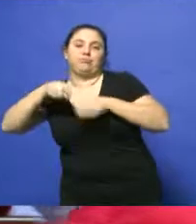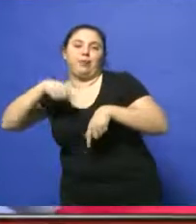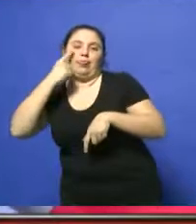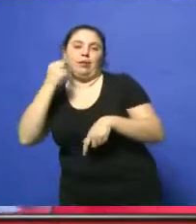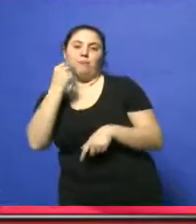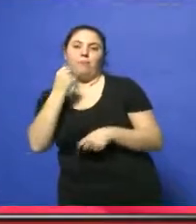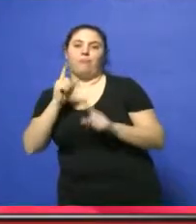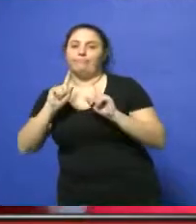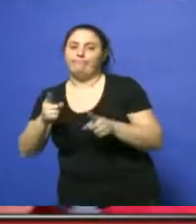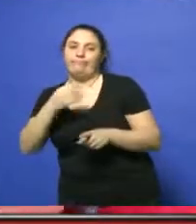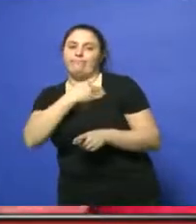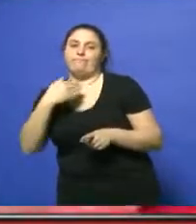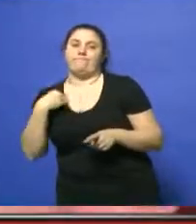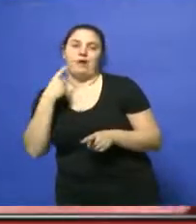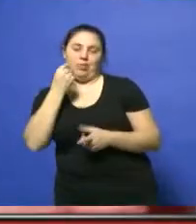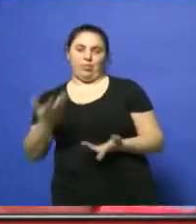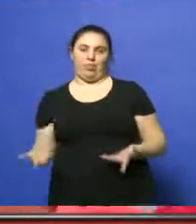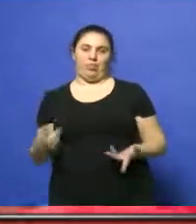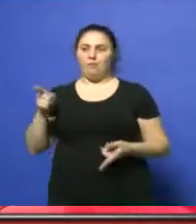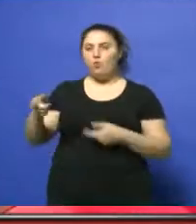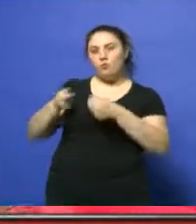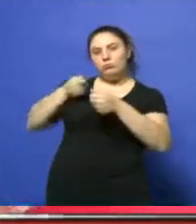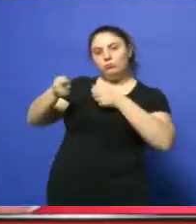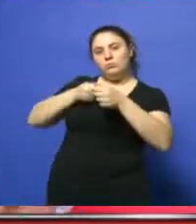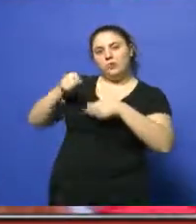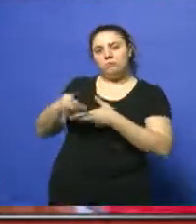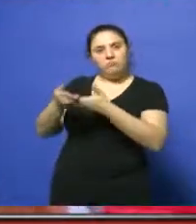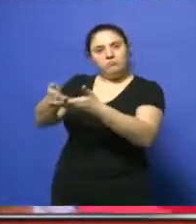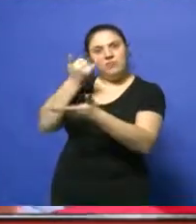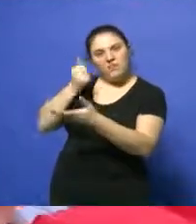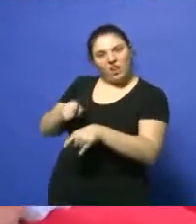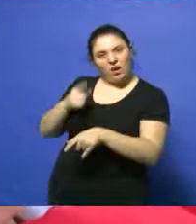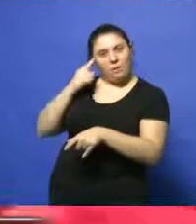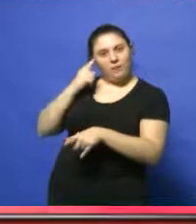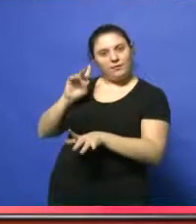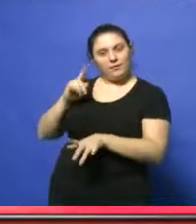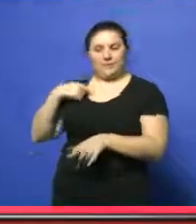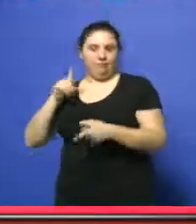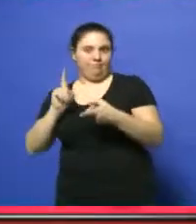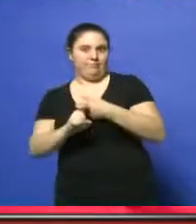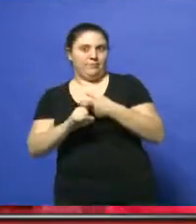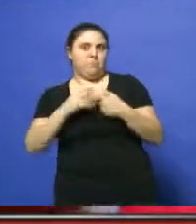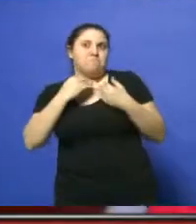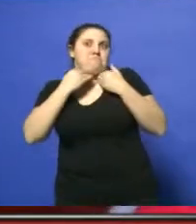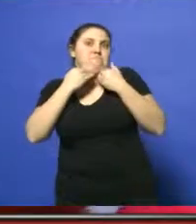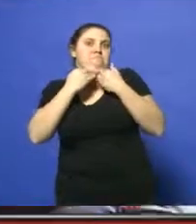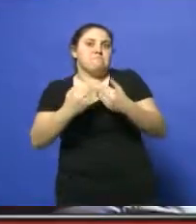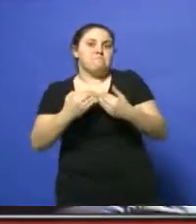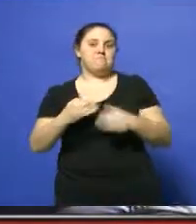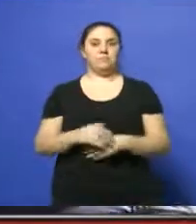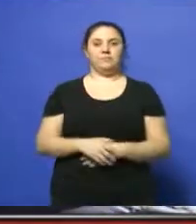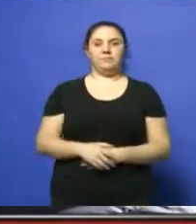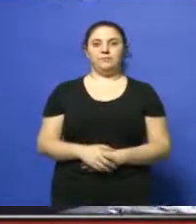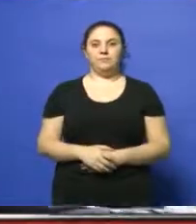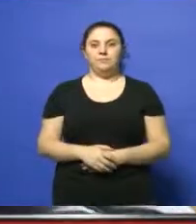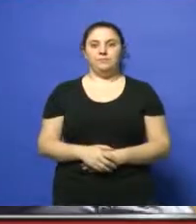Día de la Madre. Y hablando de lo comercial, ¿ya has pensado? ¿Tenés que hacer un regalito? Sí, a mi marido, pero todavía ni idea. Ni idea. Nos